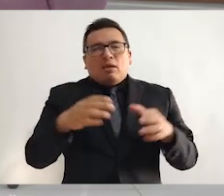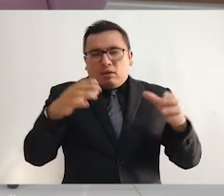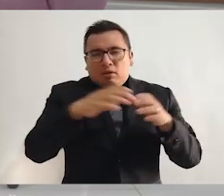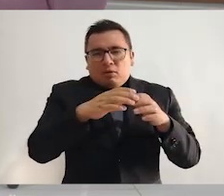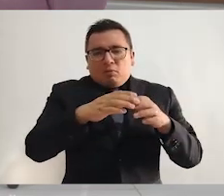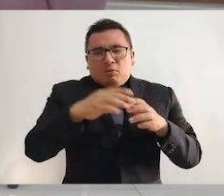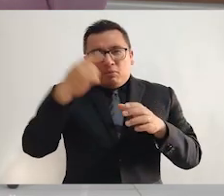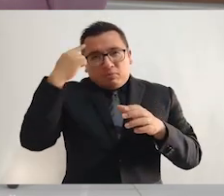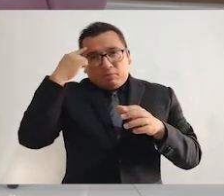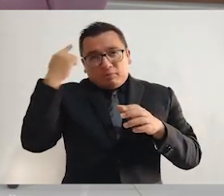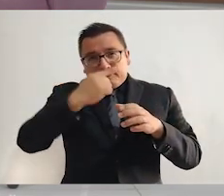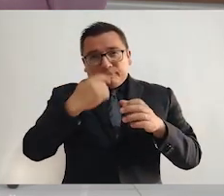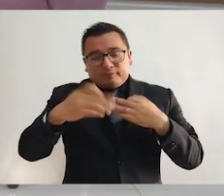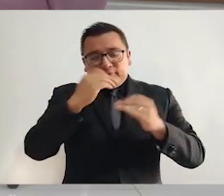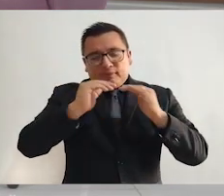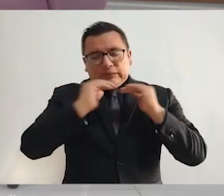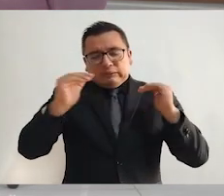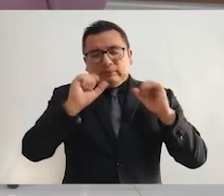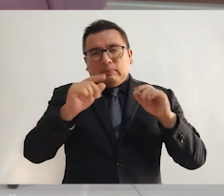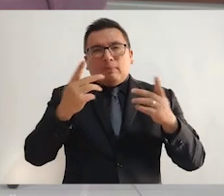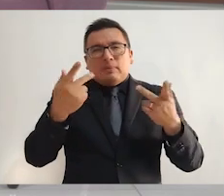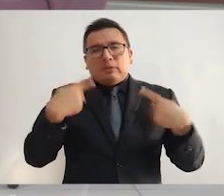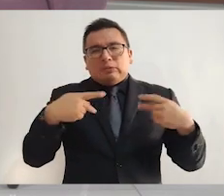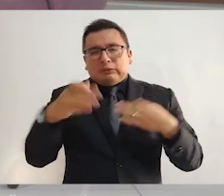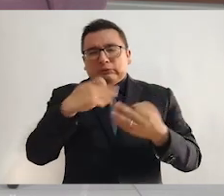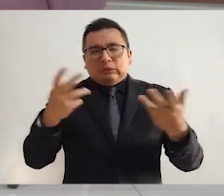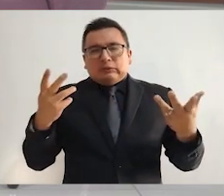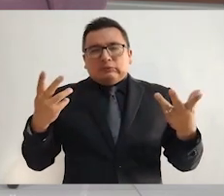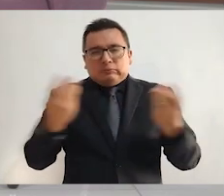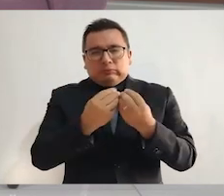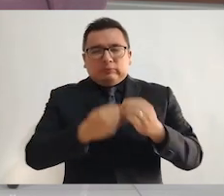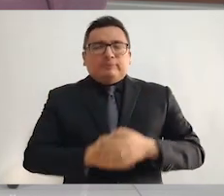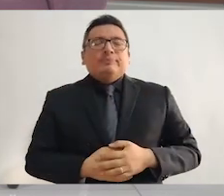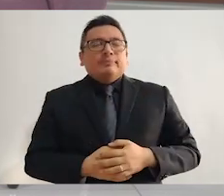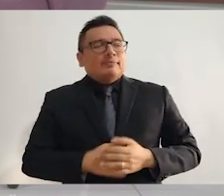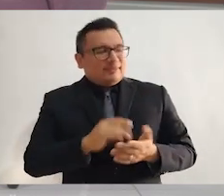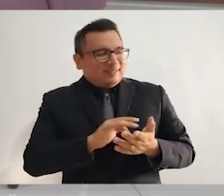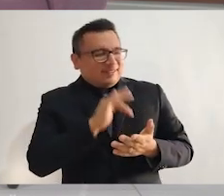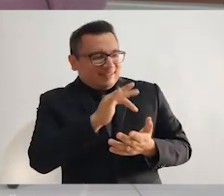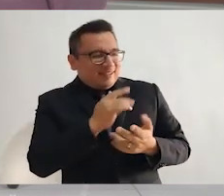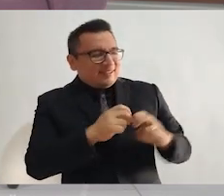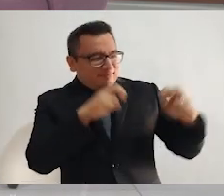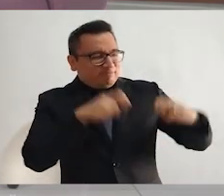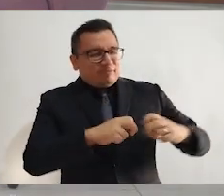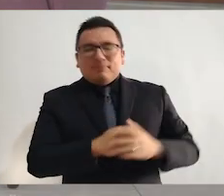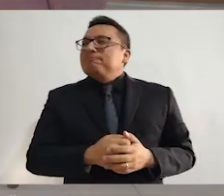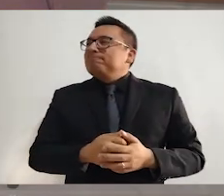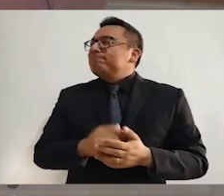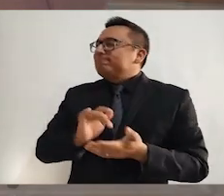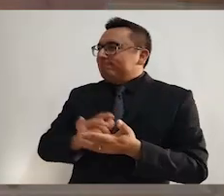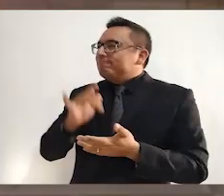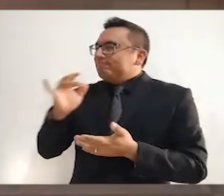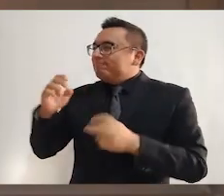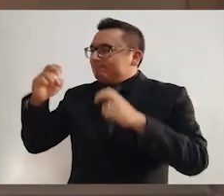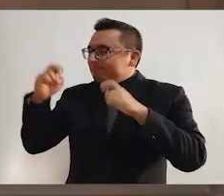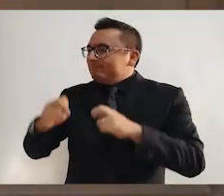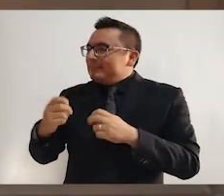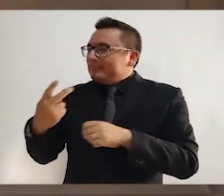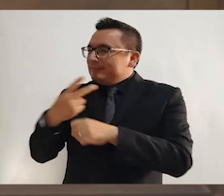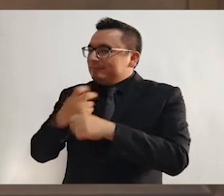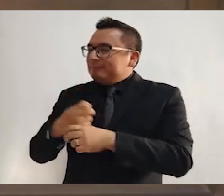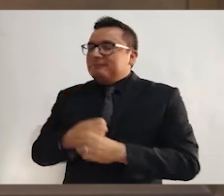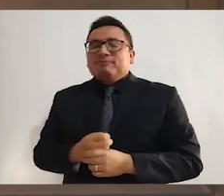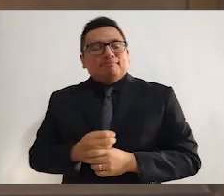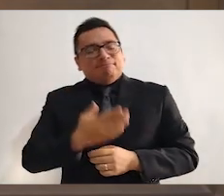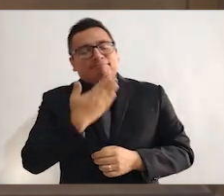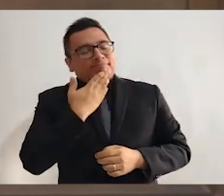Paridad e Inclusión aquí en el Instituto Electoral. Licenciada, gracias por aceptar la invitación y estar aquí con nosotros. No, muchas gracias a ustedes por recibirnos.